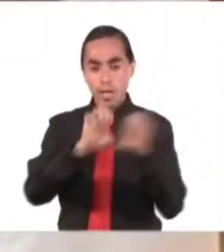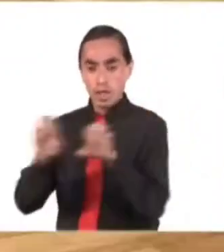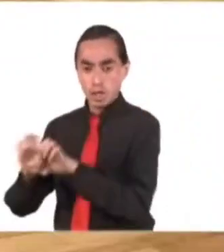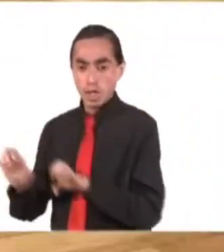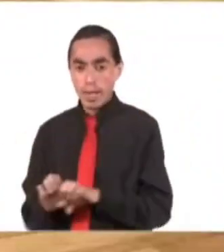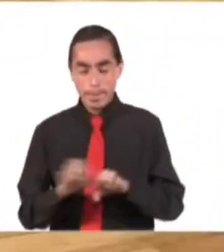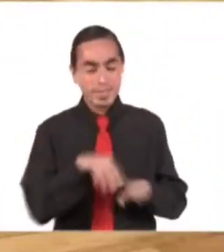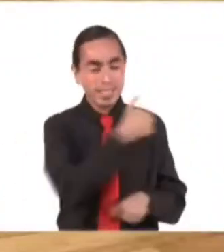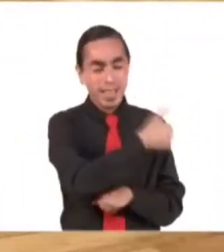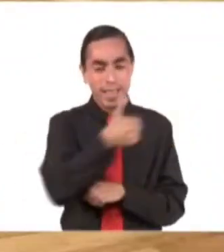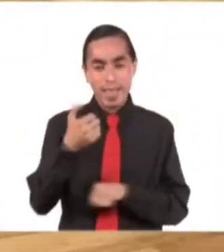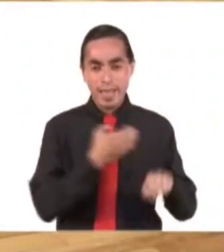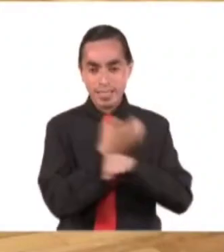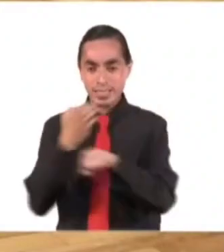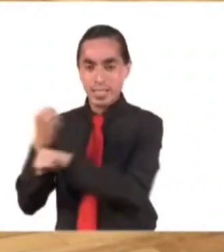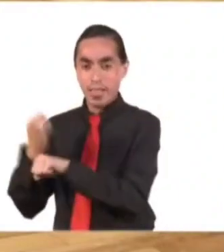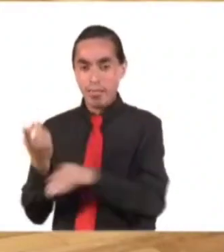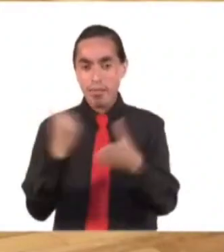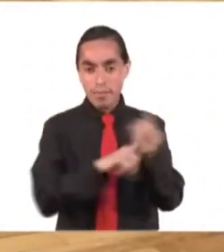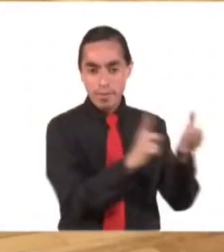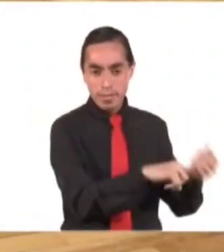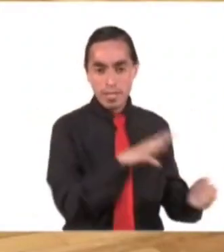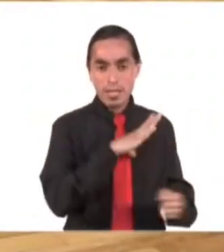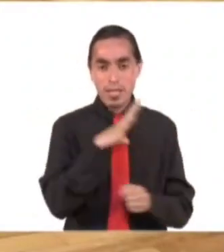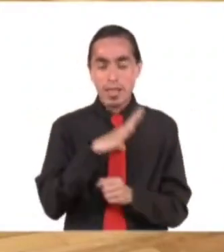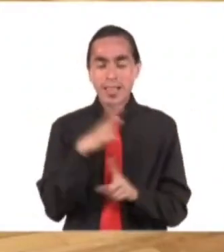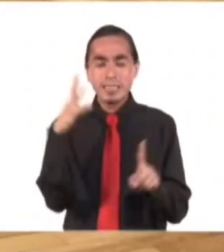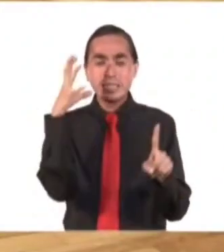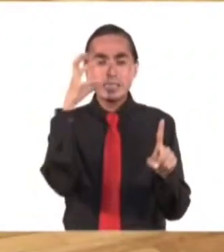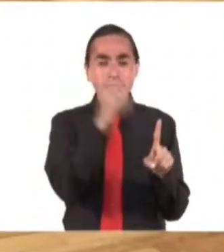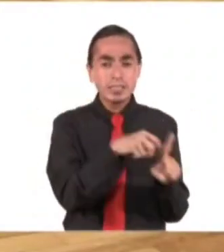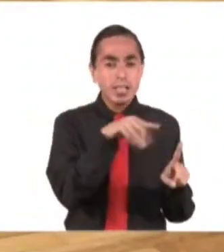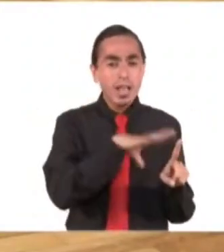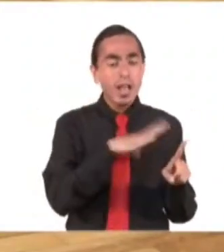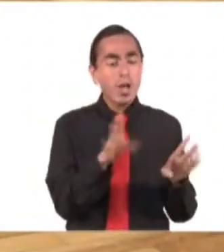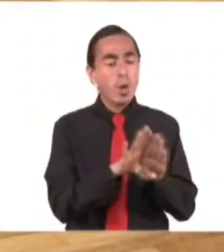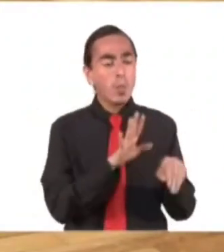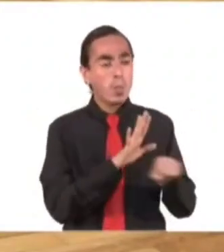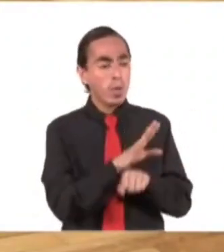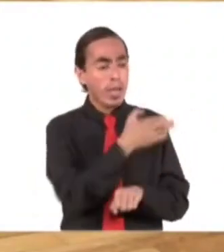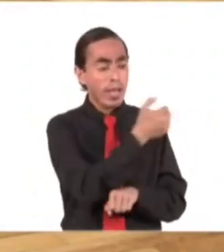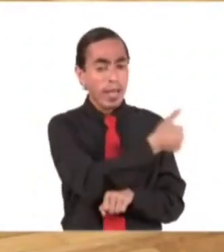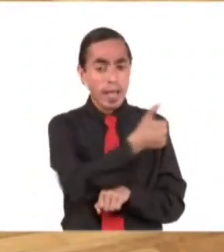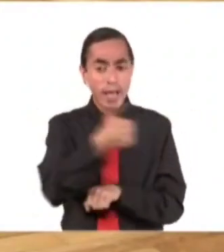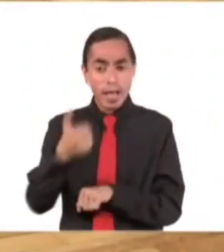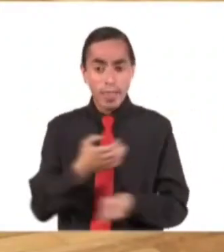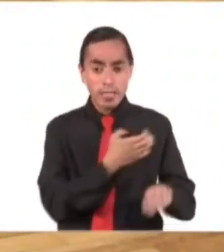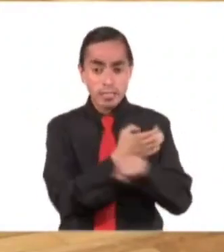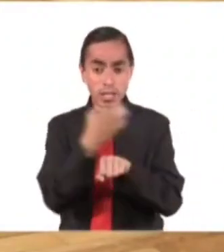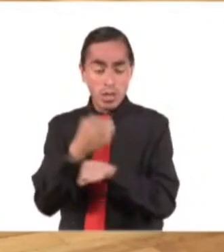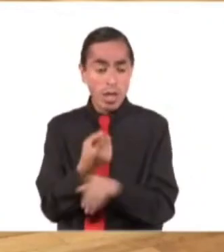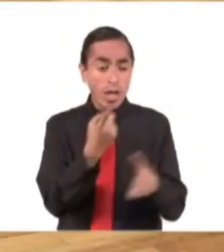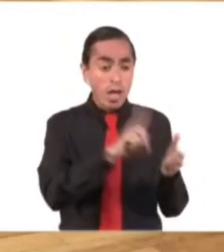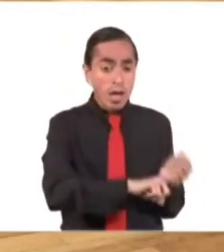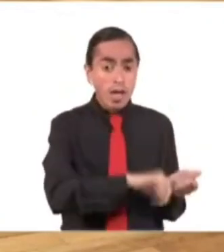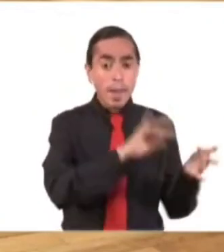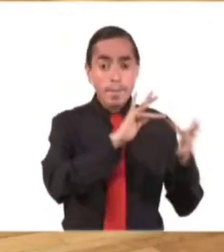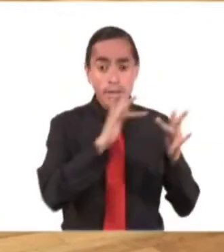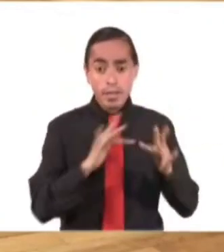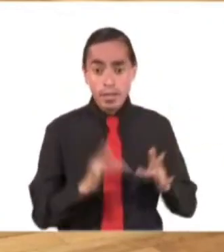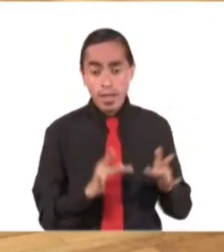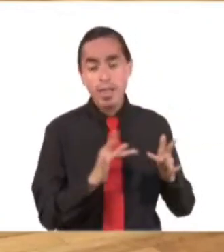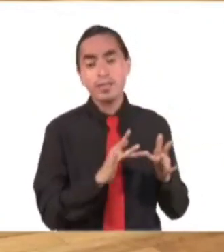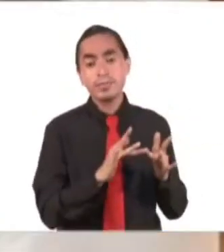con cada estado, de cómo logramos que en cada estado también se hagan redes de las instituciones de